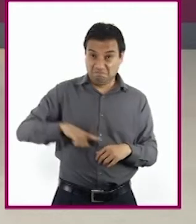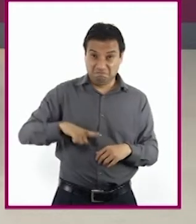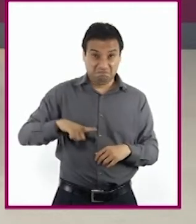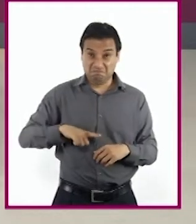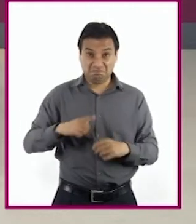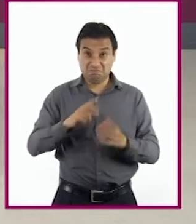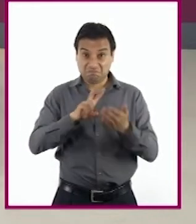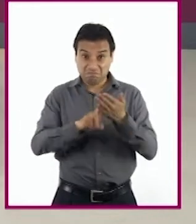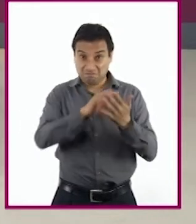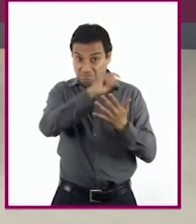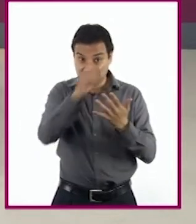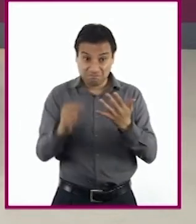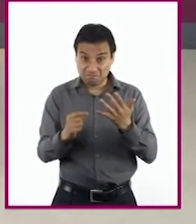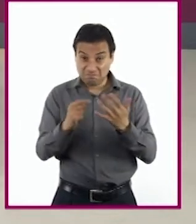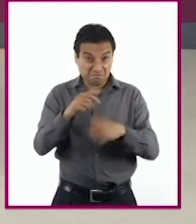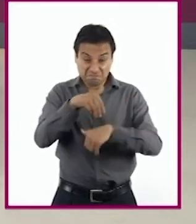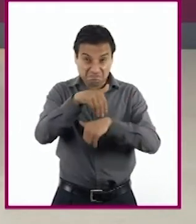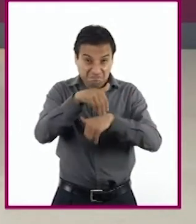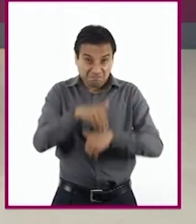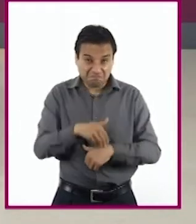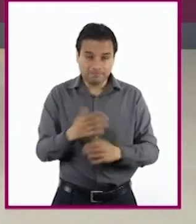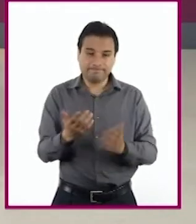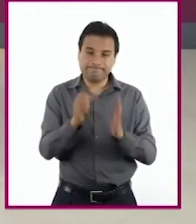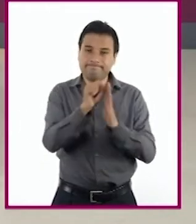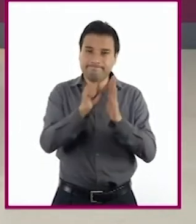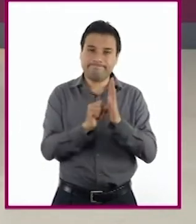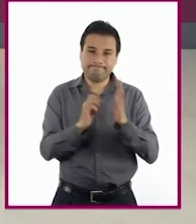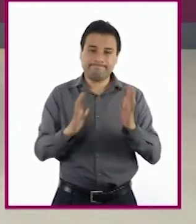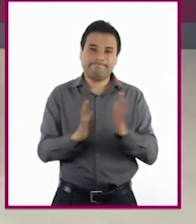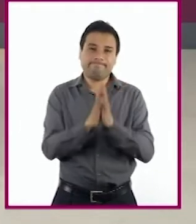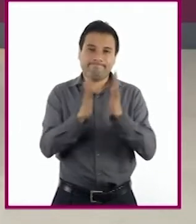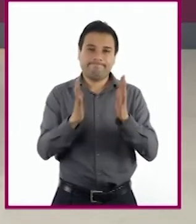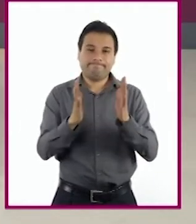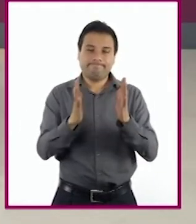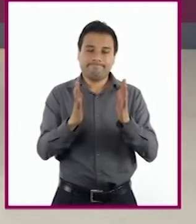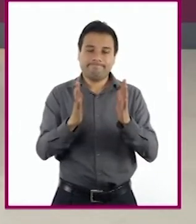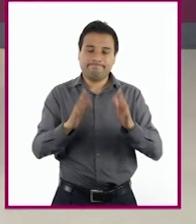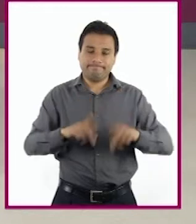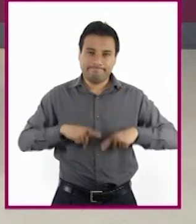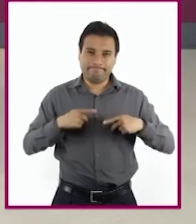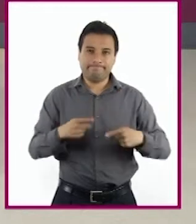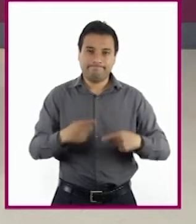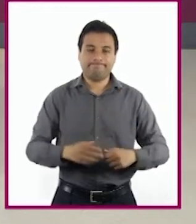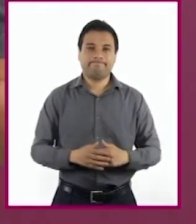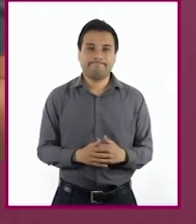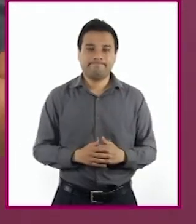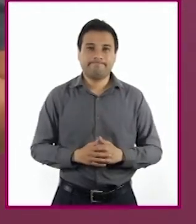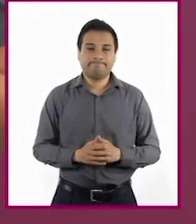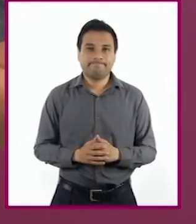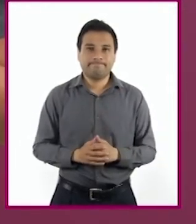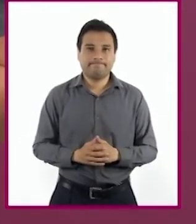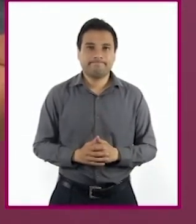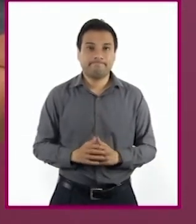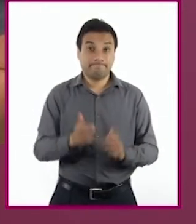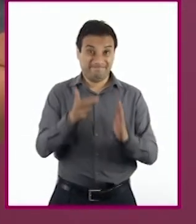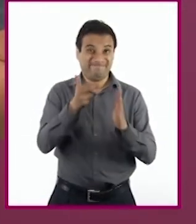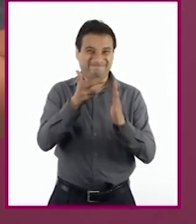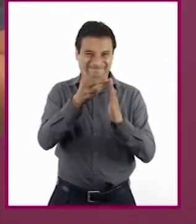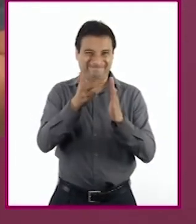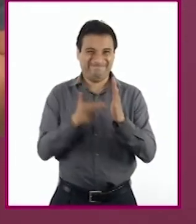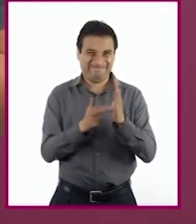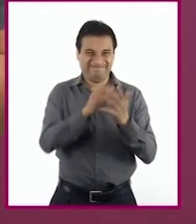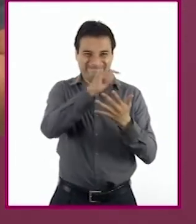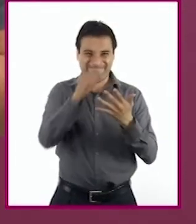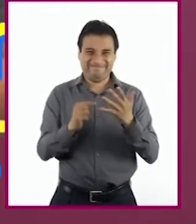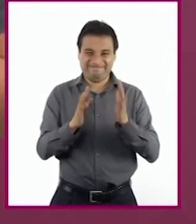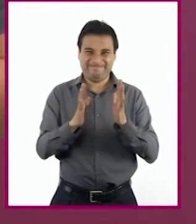valores democráticos, entonces la democracia en esa sociedad se debilita. Los principios de la democracia